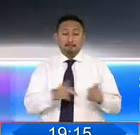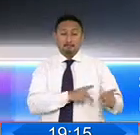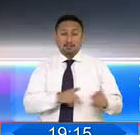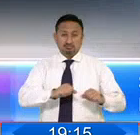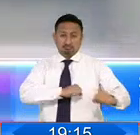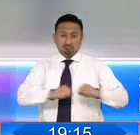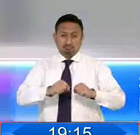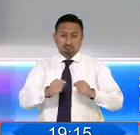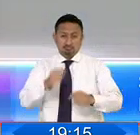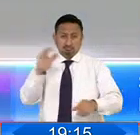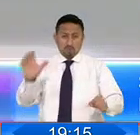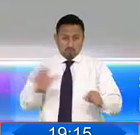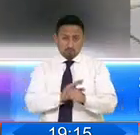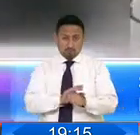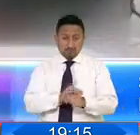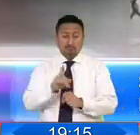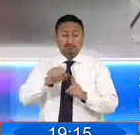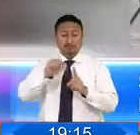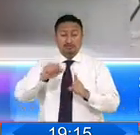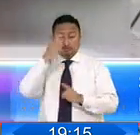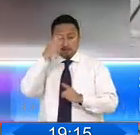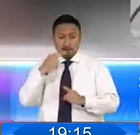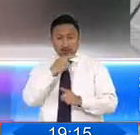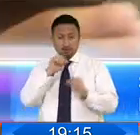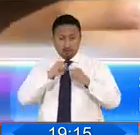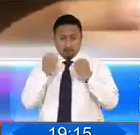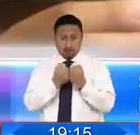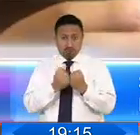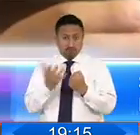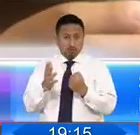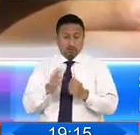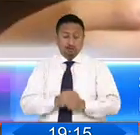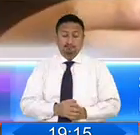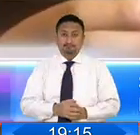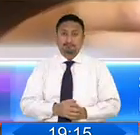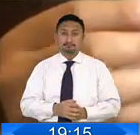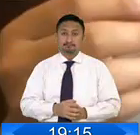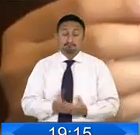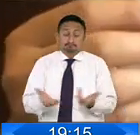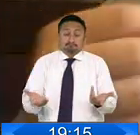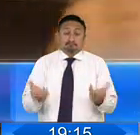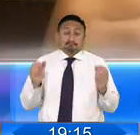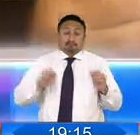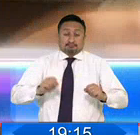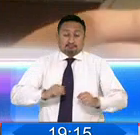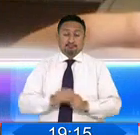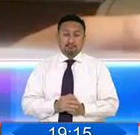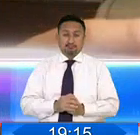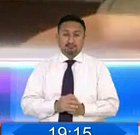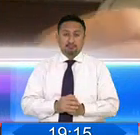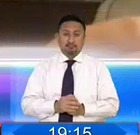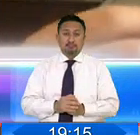acción concreto para el sistema de rehabilitación social. Que estén obviamente distribuidos de